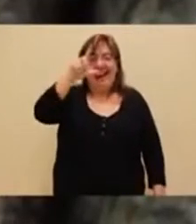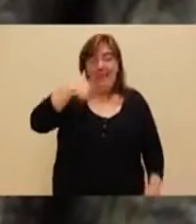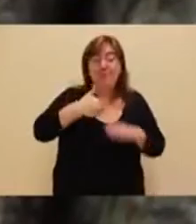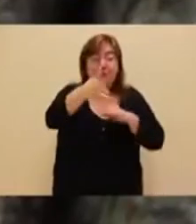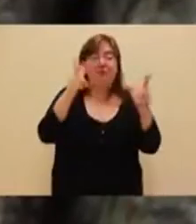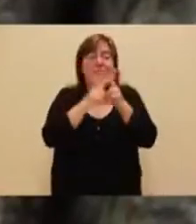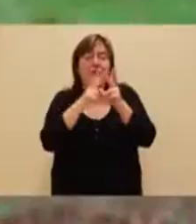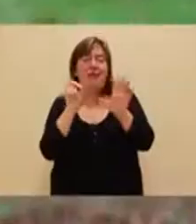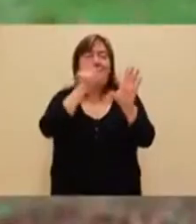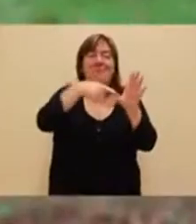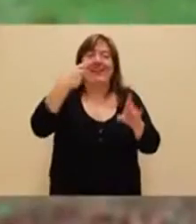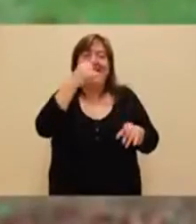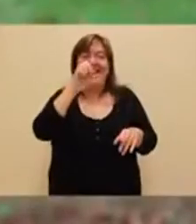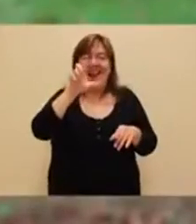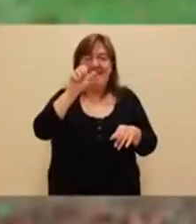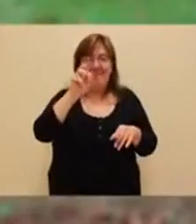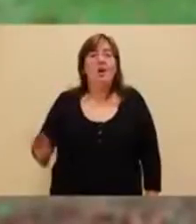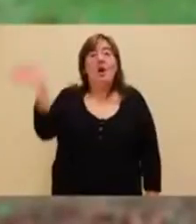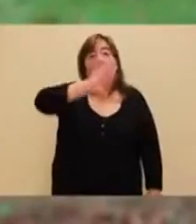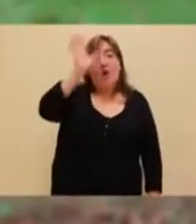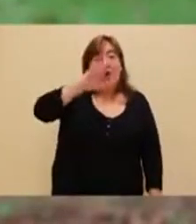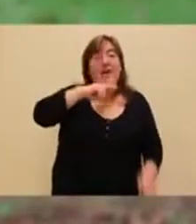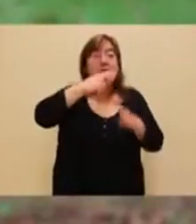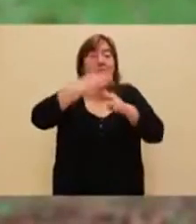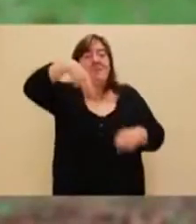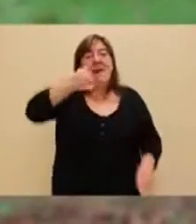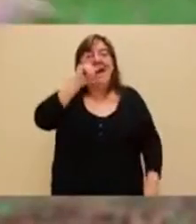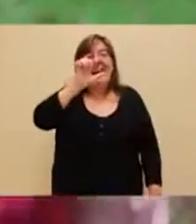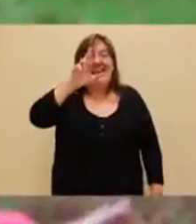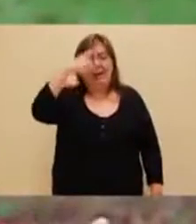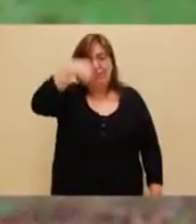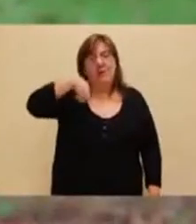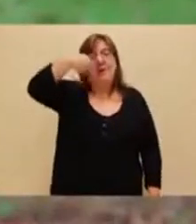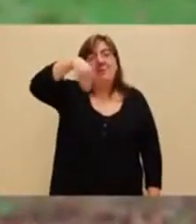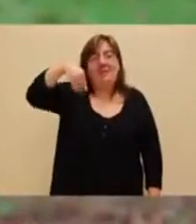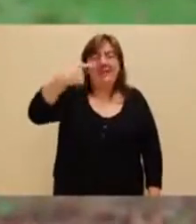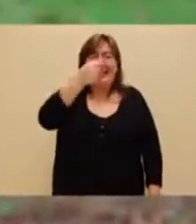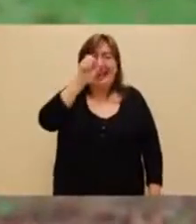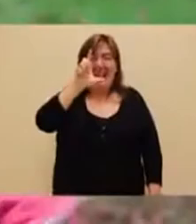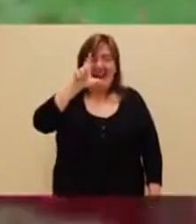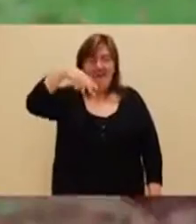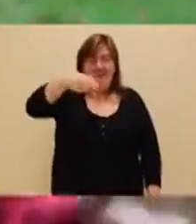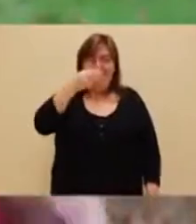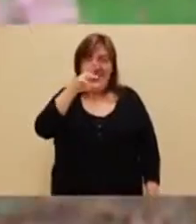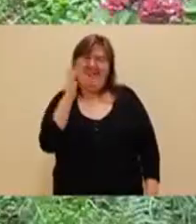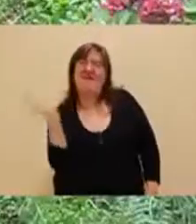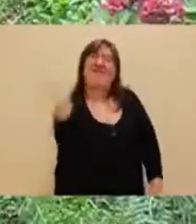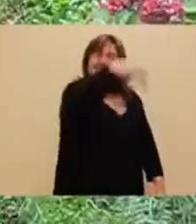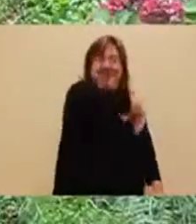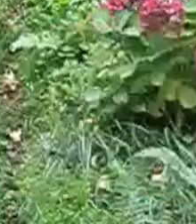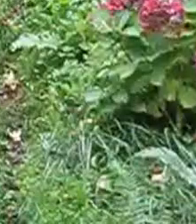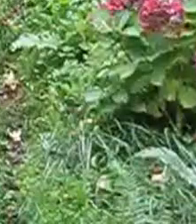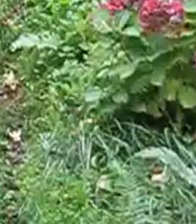y síguenos la marcha. Hola, yo soy Mayer, soy presidente de El Gremar y Ector Igurekin.